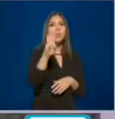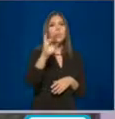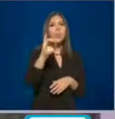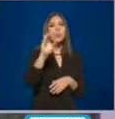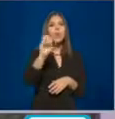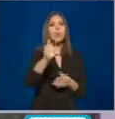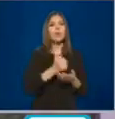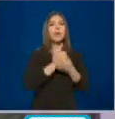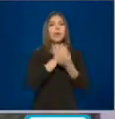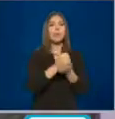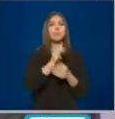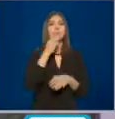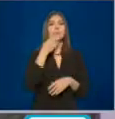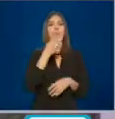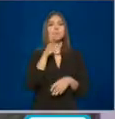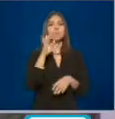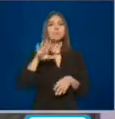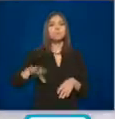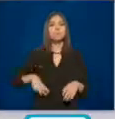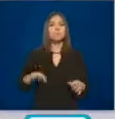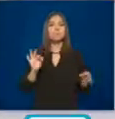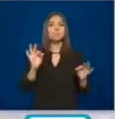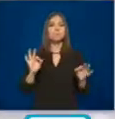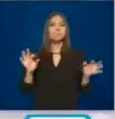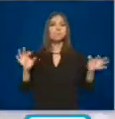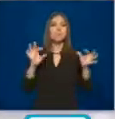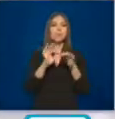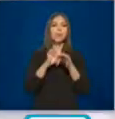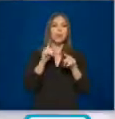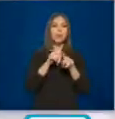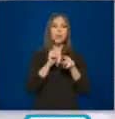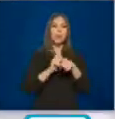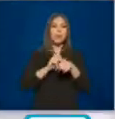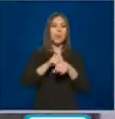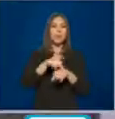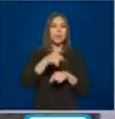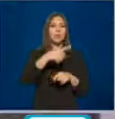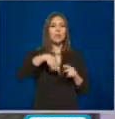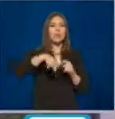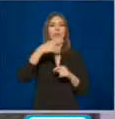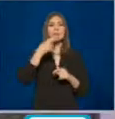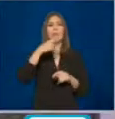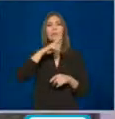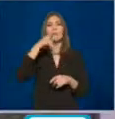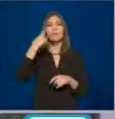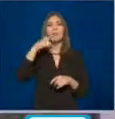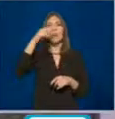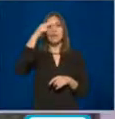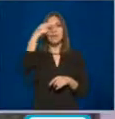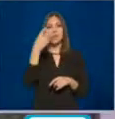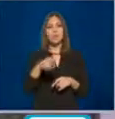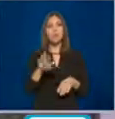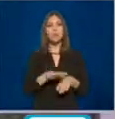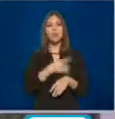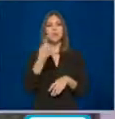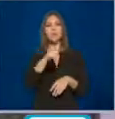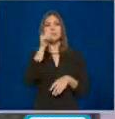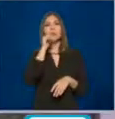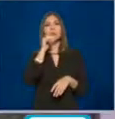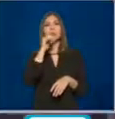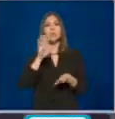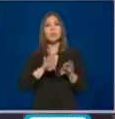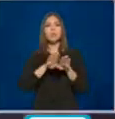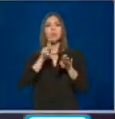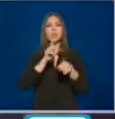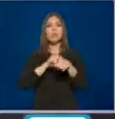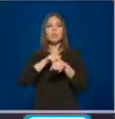todo tipo de pieles, o sea, de repente estoy trayendo los tonos que más funcionan a las mexicanas. perfecto. Claro. Porque las mexicanas solemos tener una